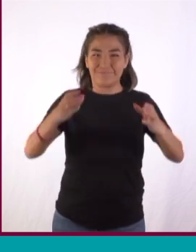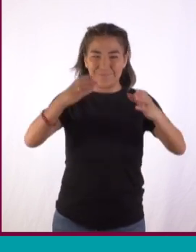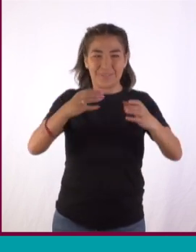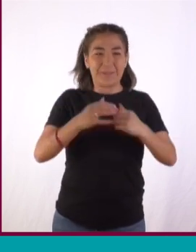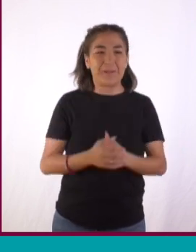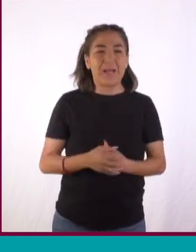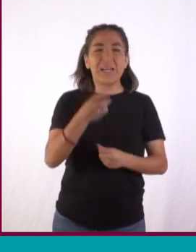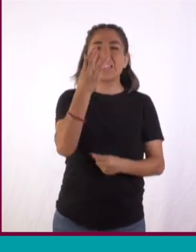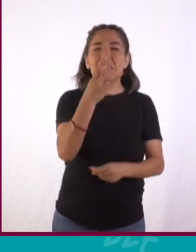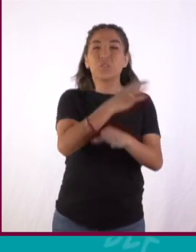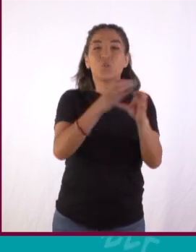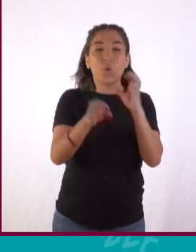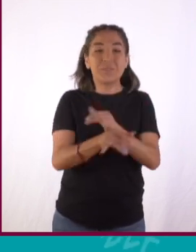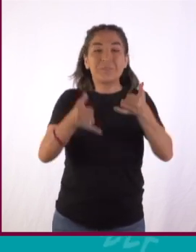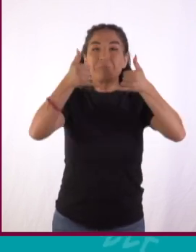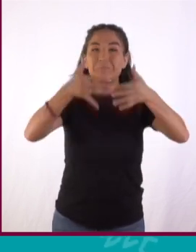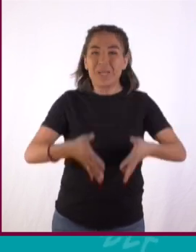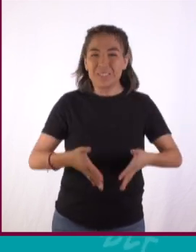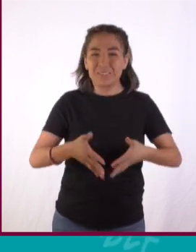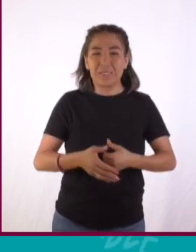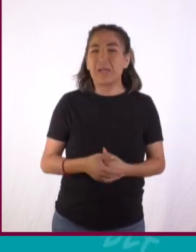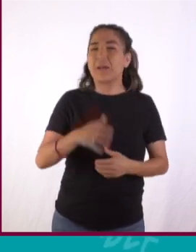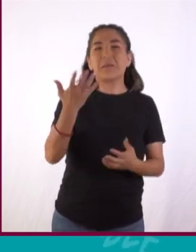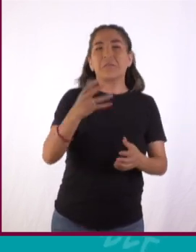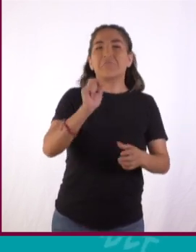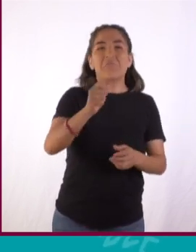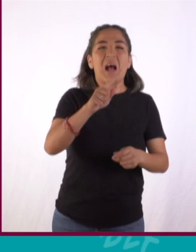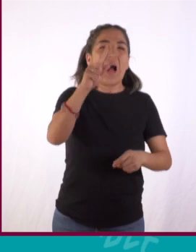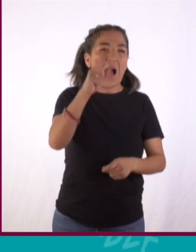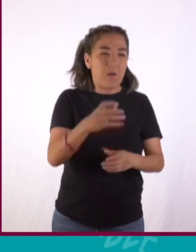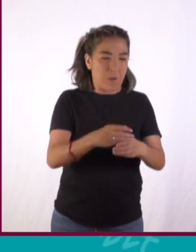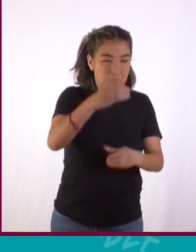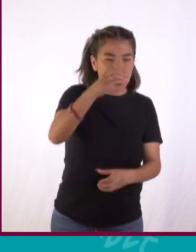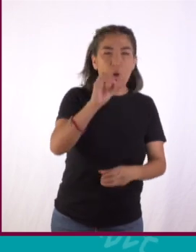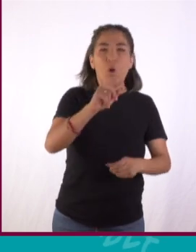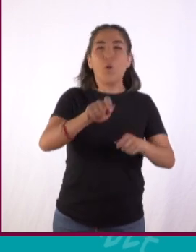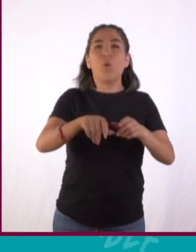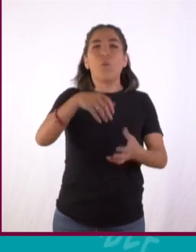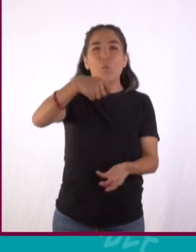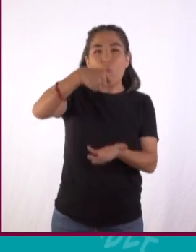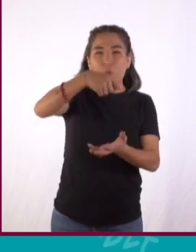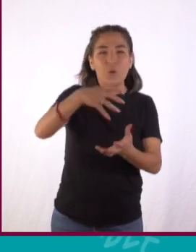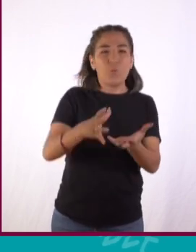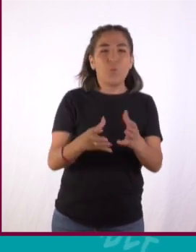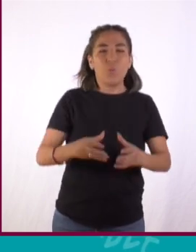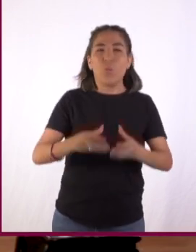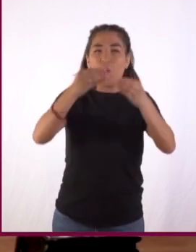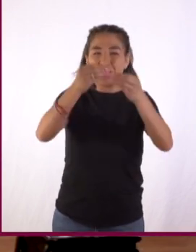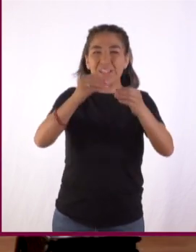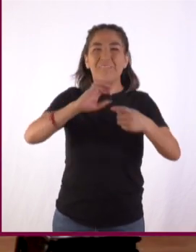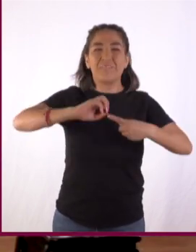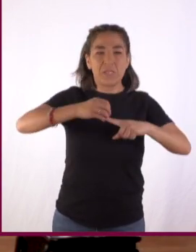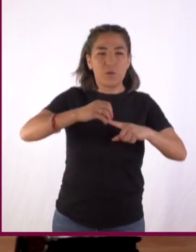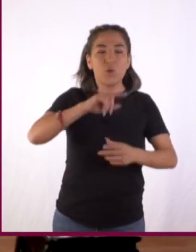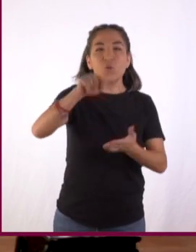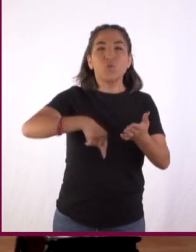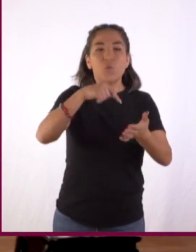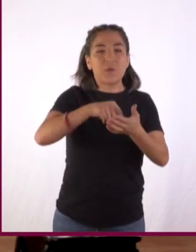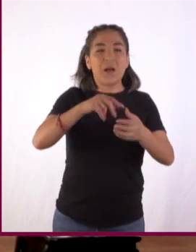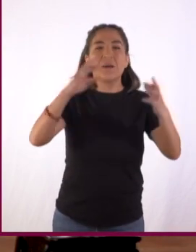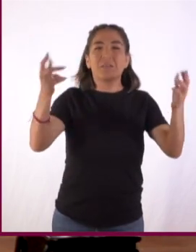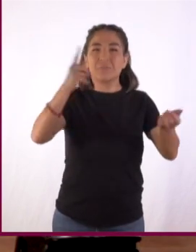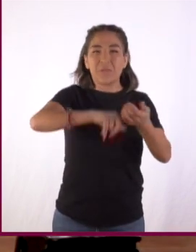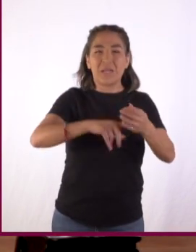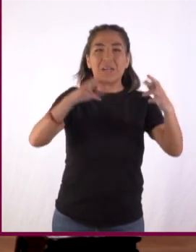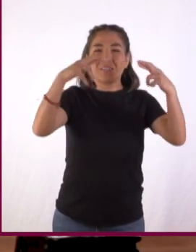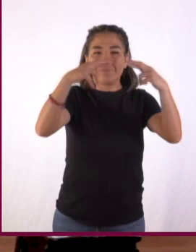una cubeta pequeña, 3 objetos pesados similares, como botellas de agua o bolsas de frijoles, un lugar alto donde